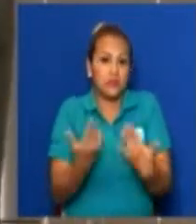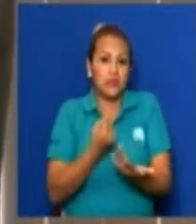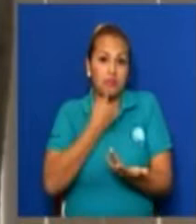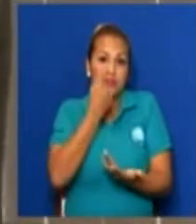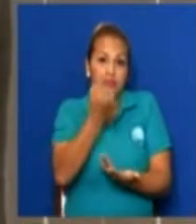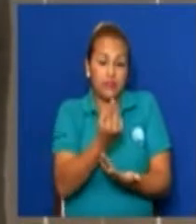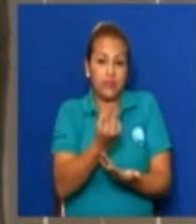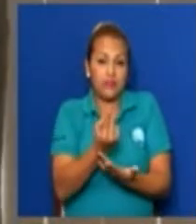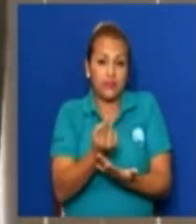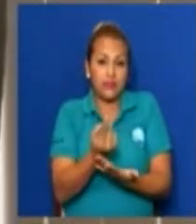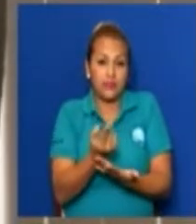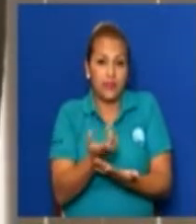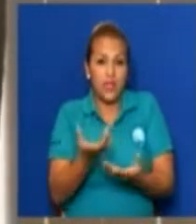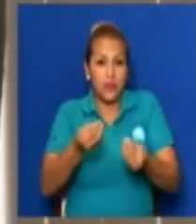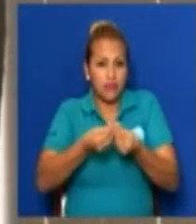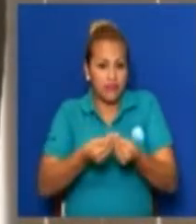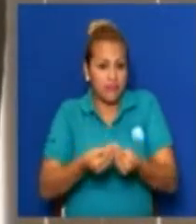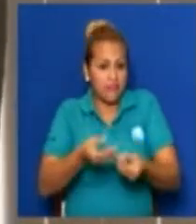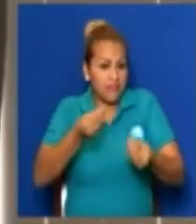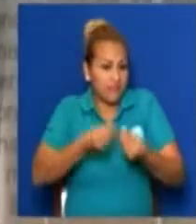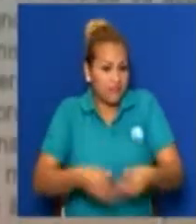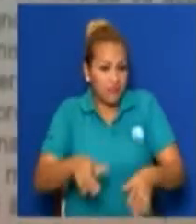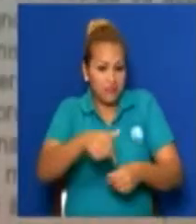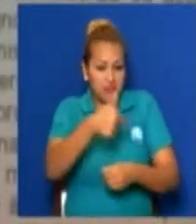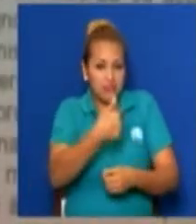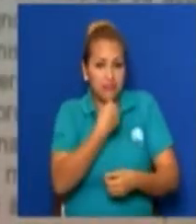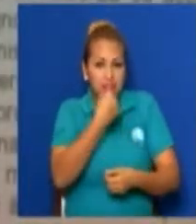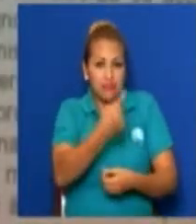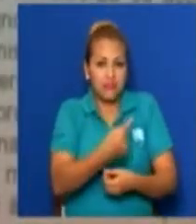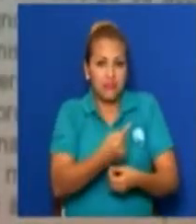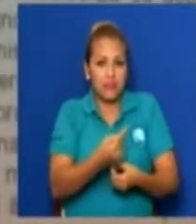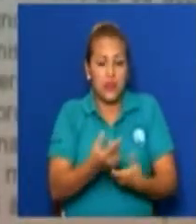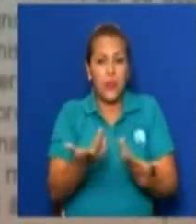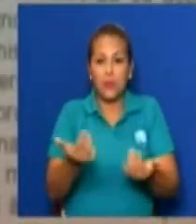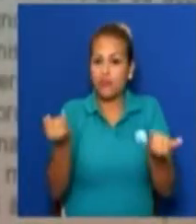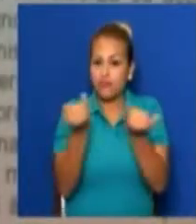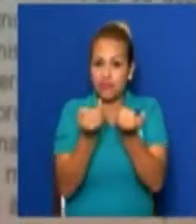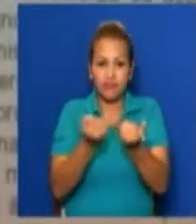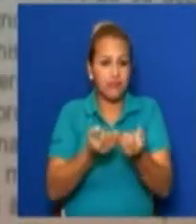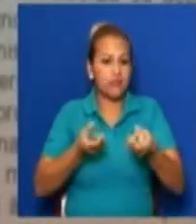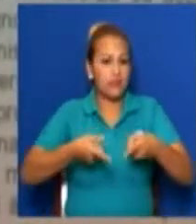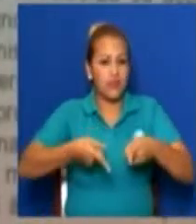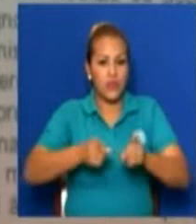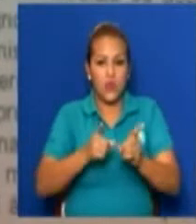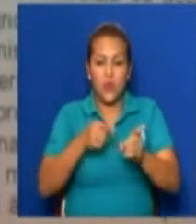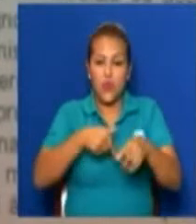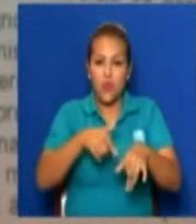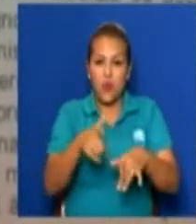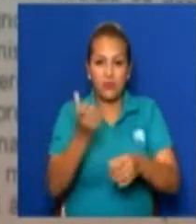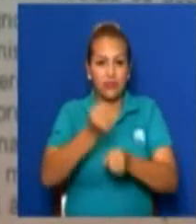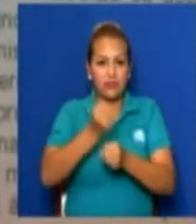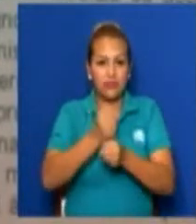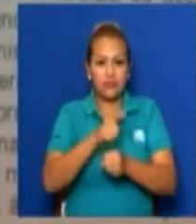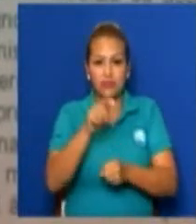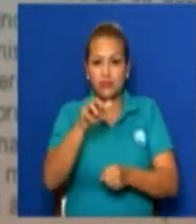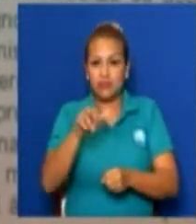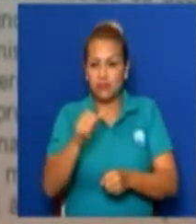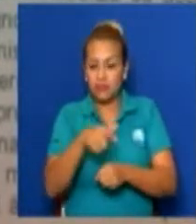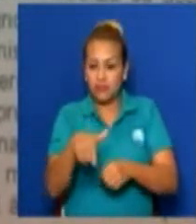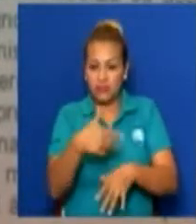de igualdad de remuneración por igual tarea o función. Asimismo, incluye